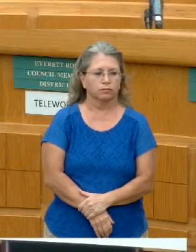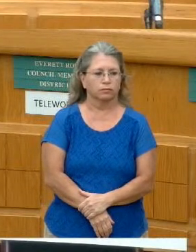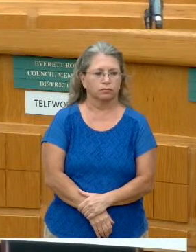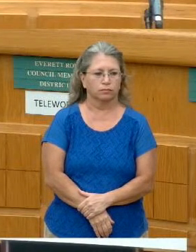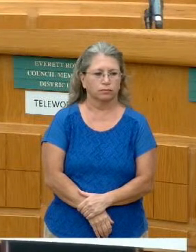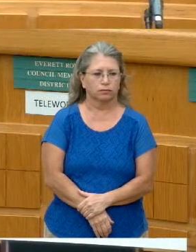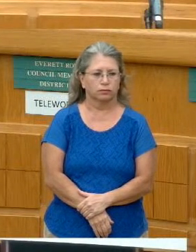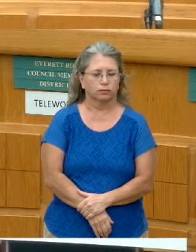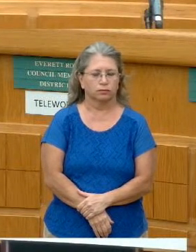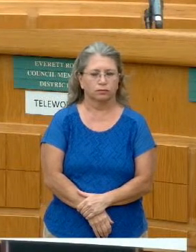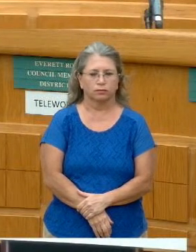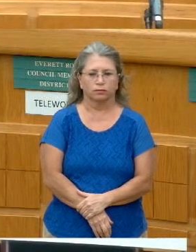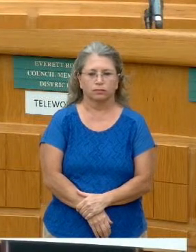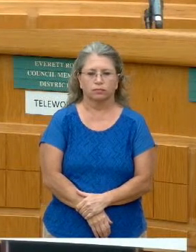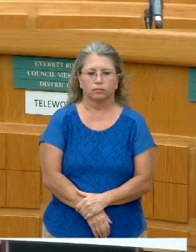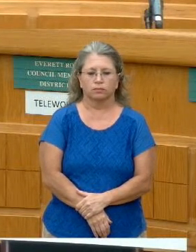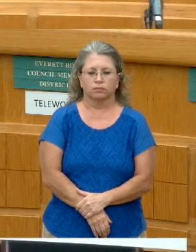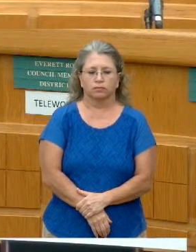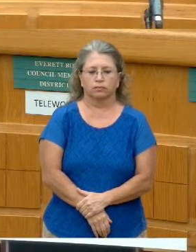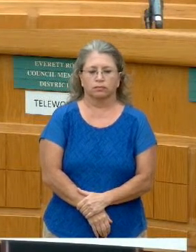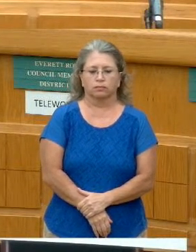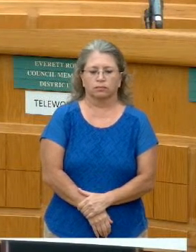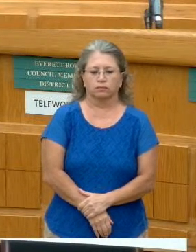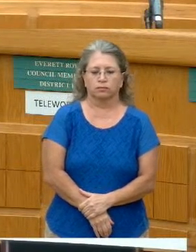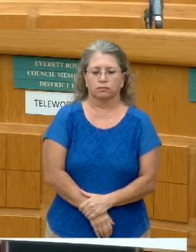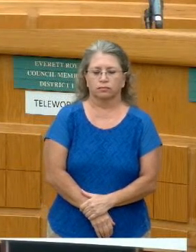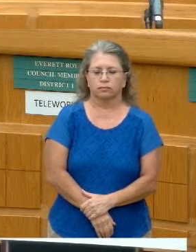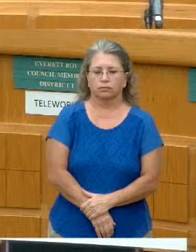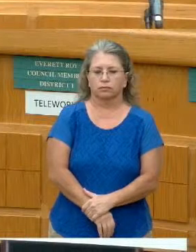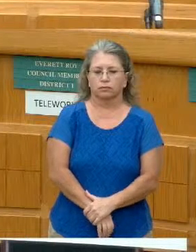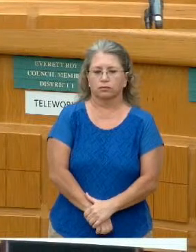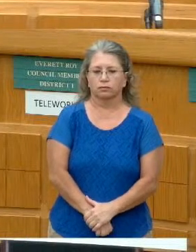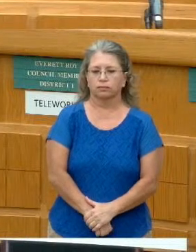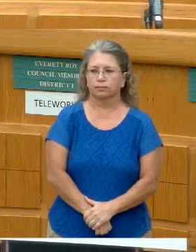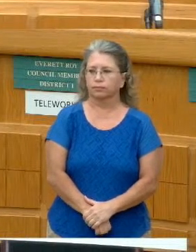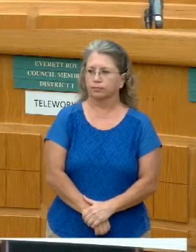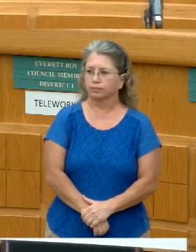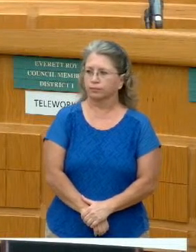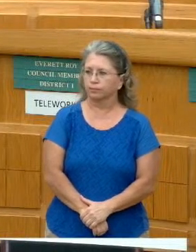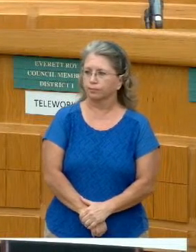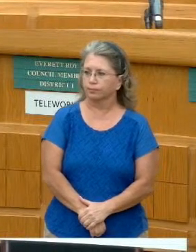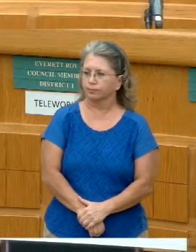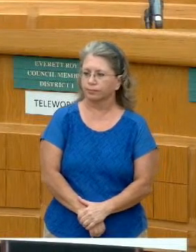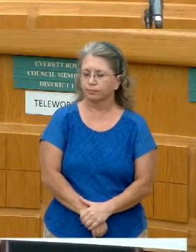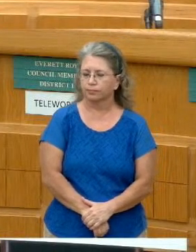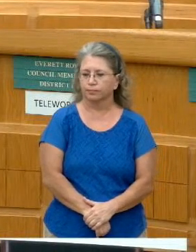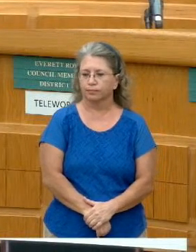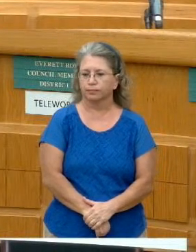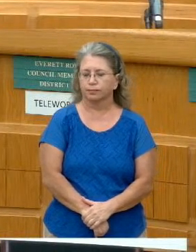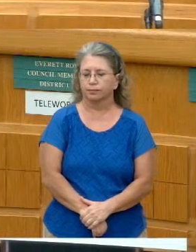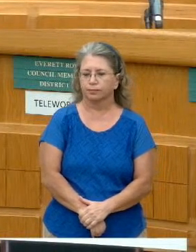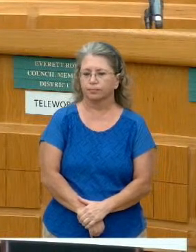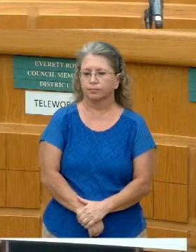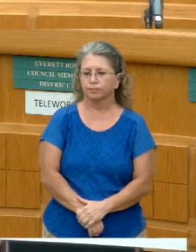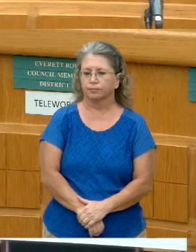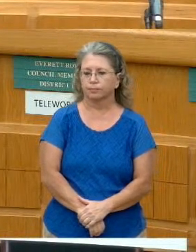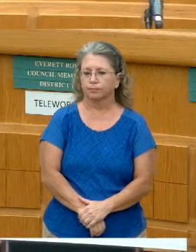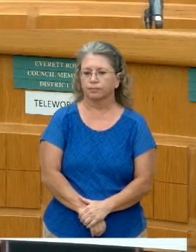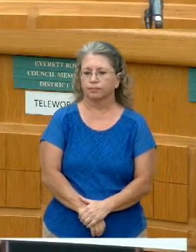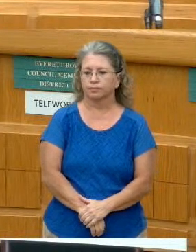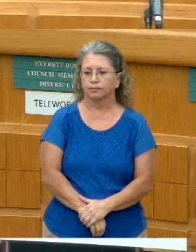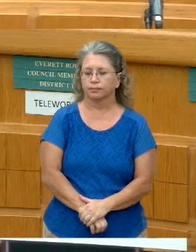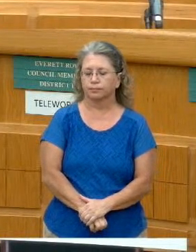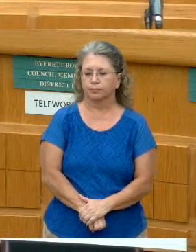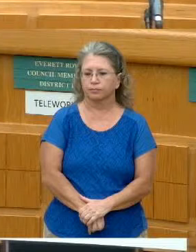enferme gravemente. Pero podemos usar un cubrebocas cuando salimos de casa y podemos limitar nuestras salidas públicas. Podemos permanecer en el interior tanto como